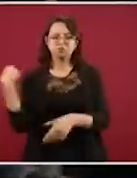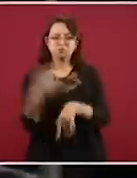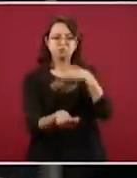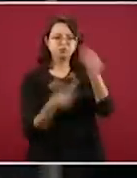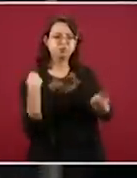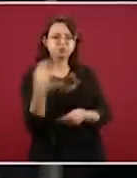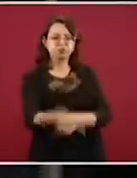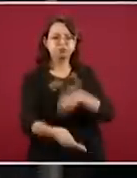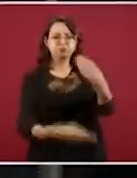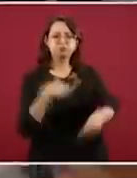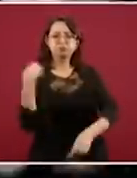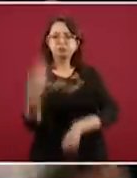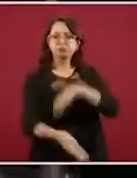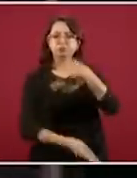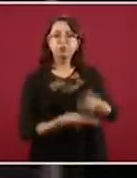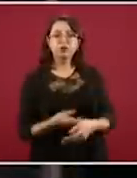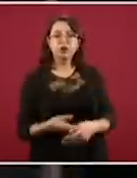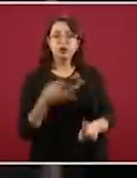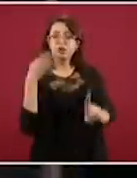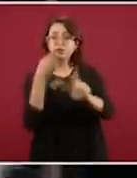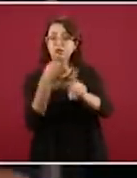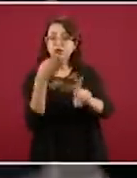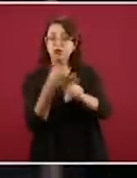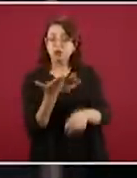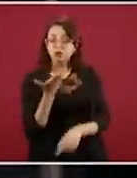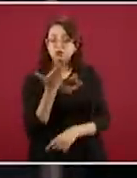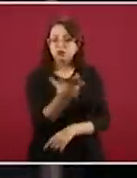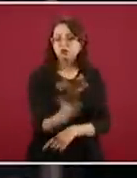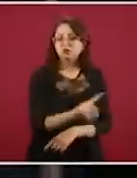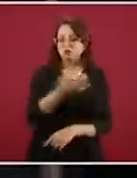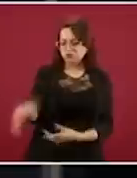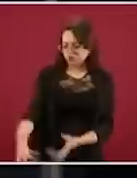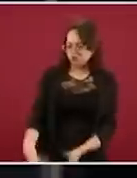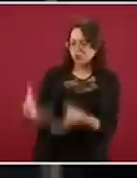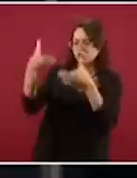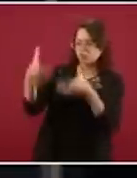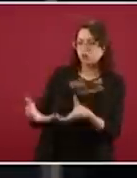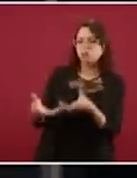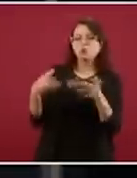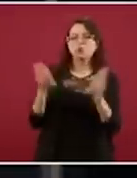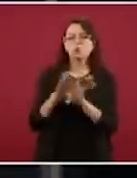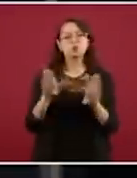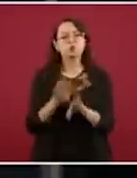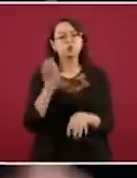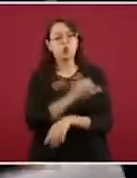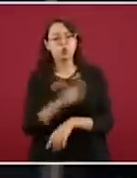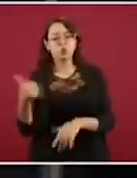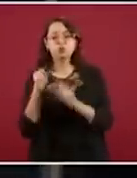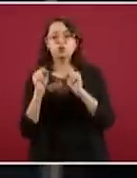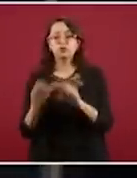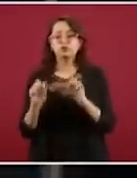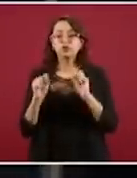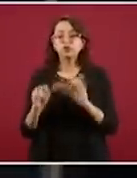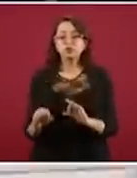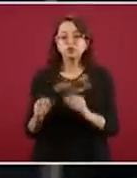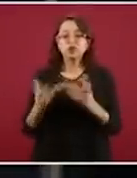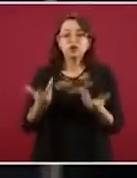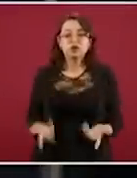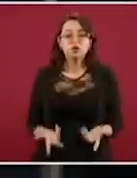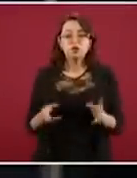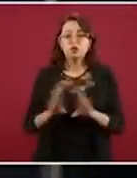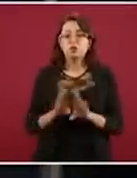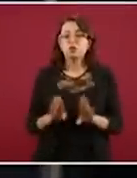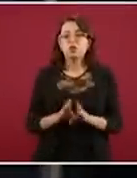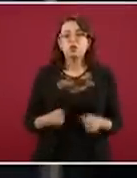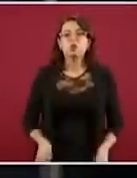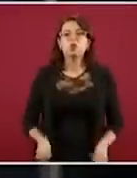bolsas tremendas con todo lo que les llega. ¿Cómo se procesa eso? O si es otra oficina, o si usted, presidente, sabe